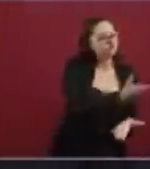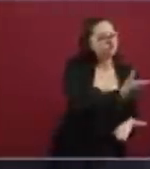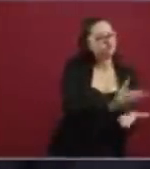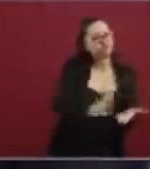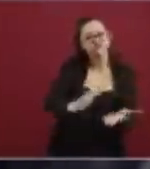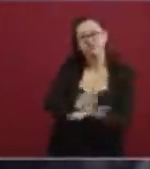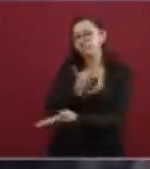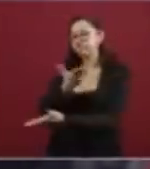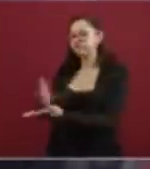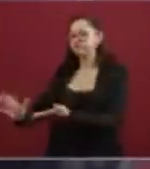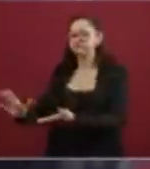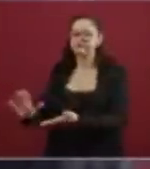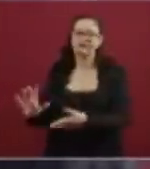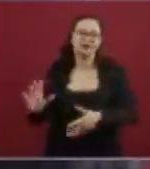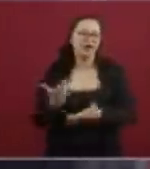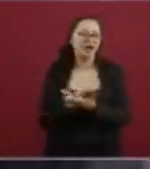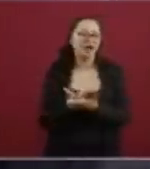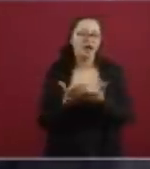hay unidad,